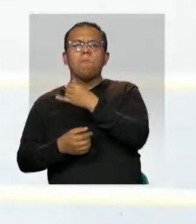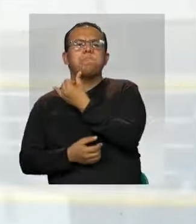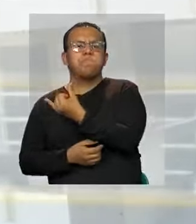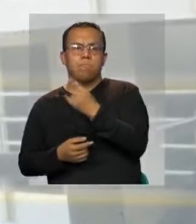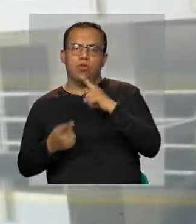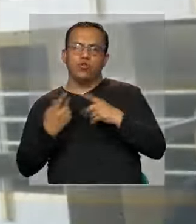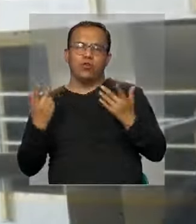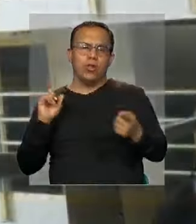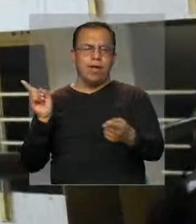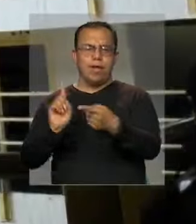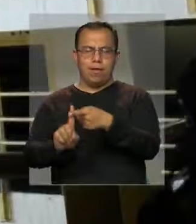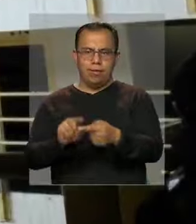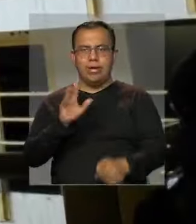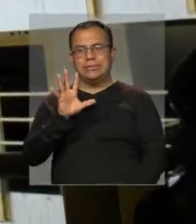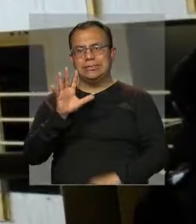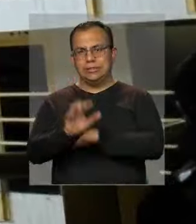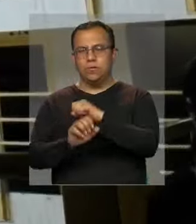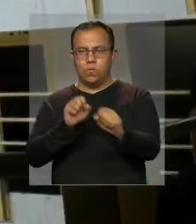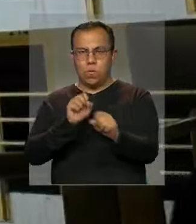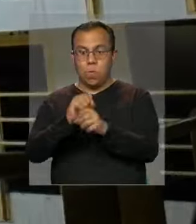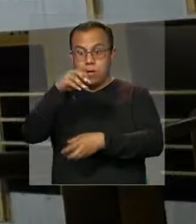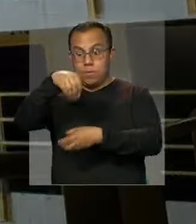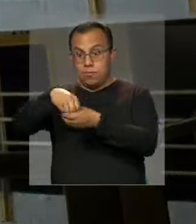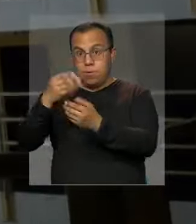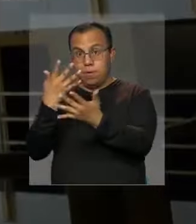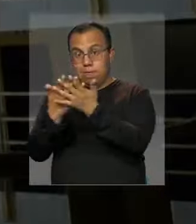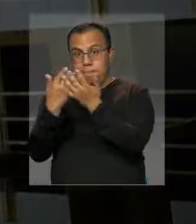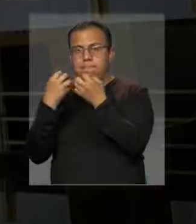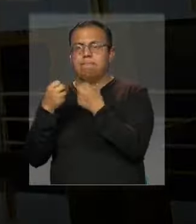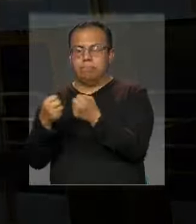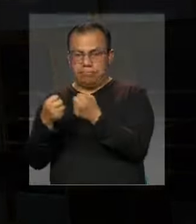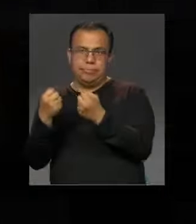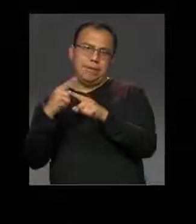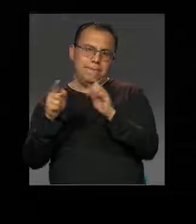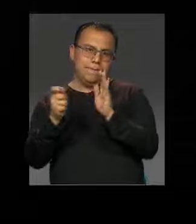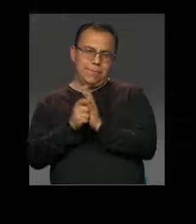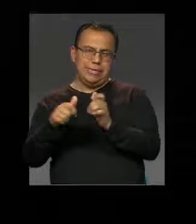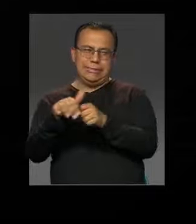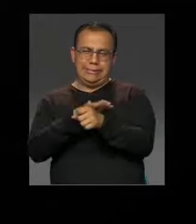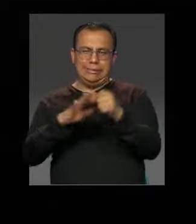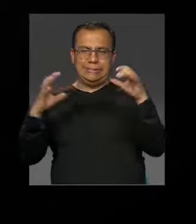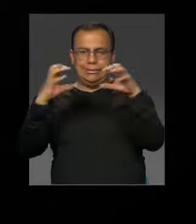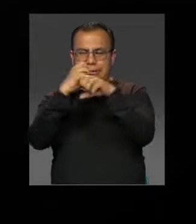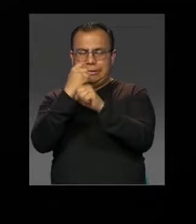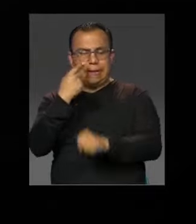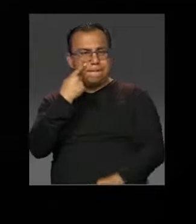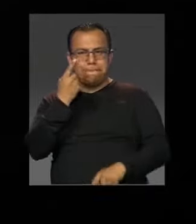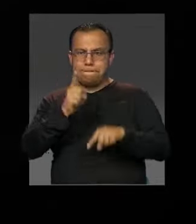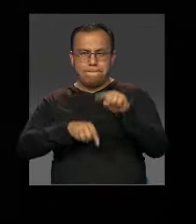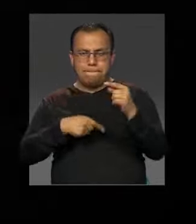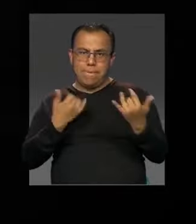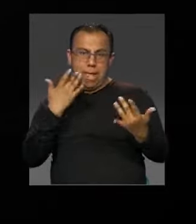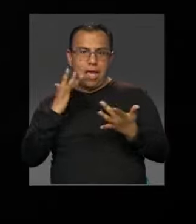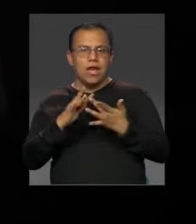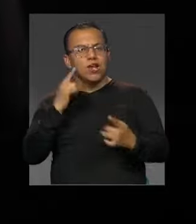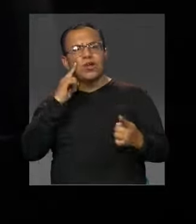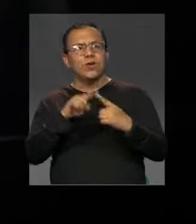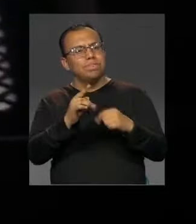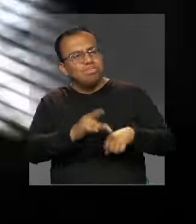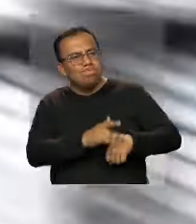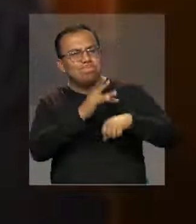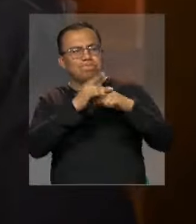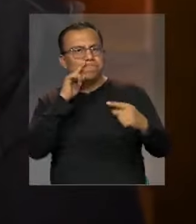en donde duró cerca de 5 años privada de la libertad. Y aunque pasó varias de sus noches sin dormir, tenía una sola